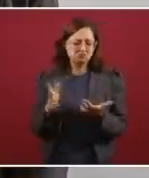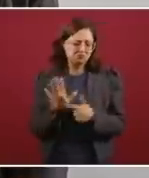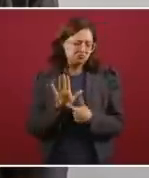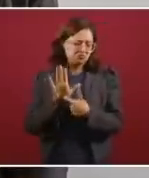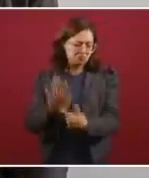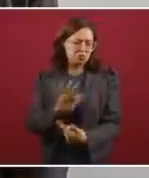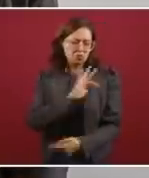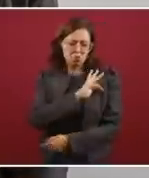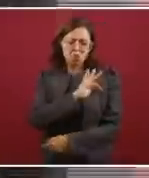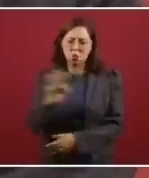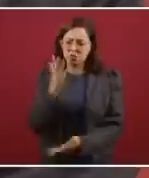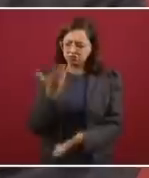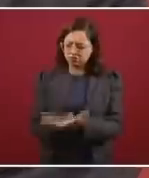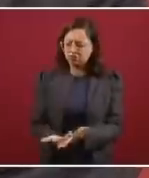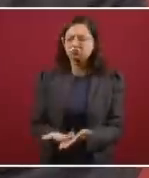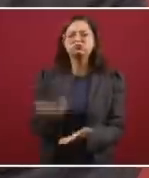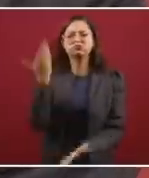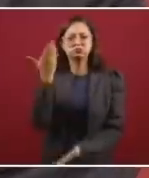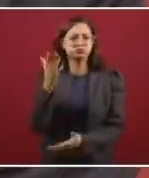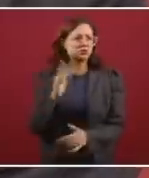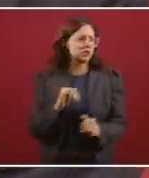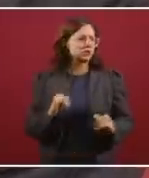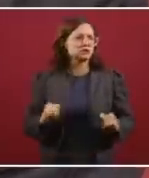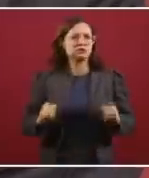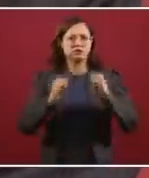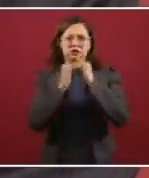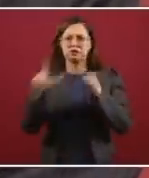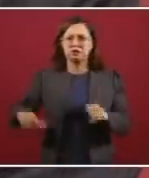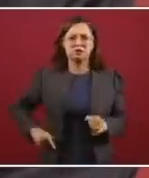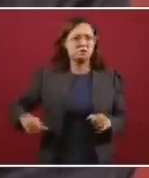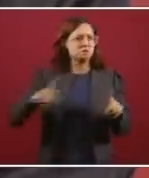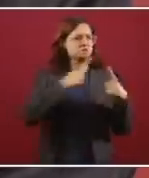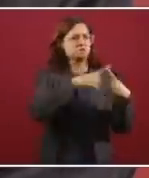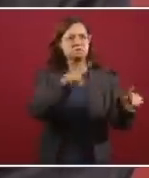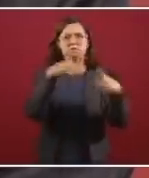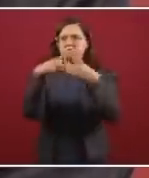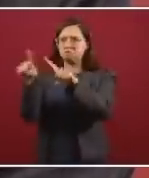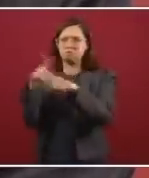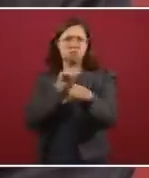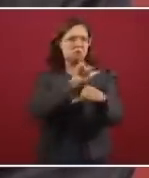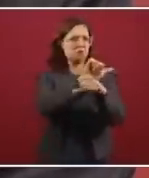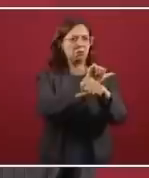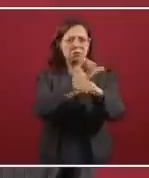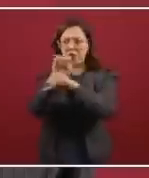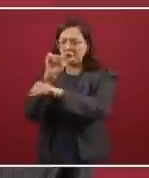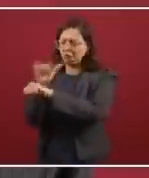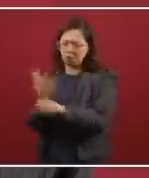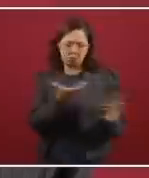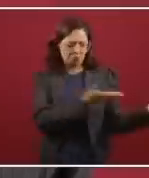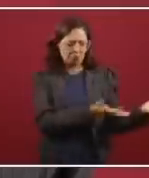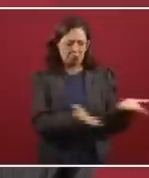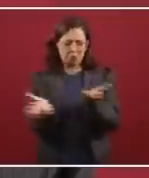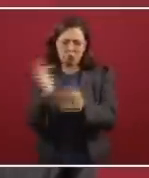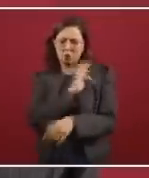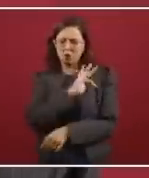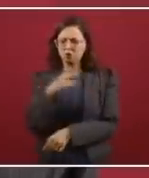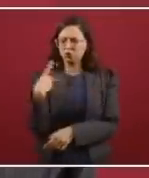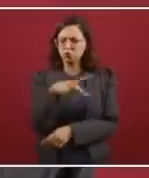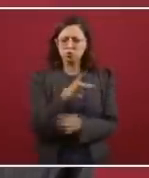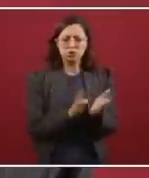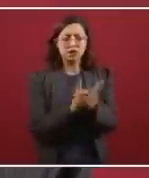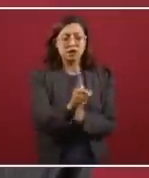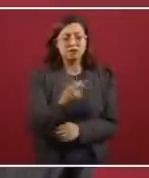manifestarse y desde luego acudir a cualquier instancia. Nosotros vamos a defender de que no haya